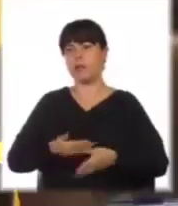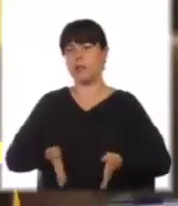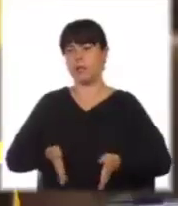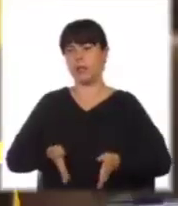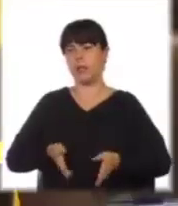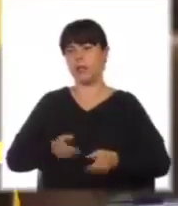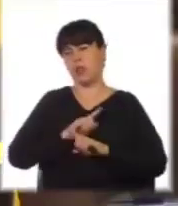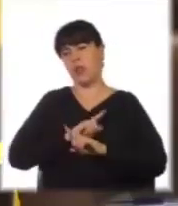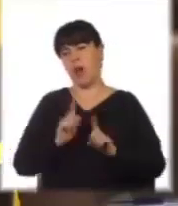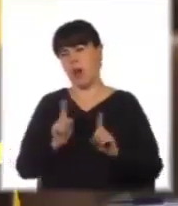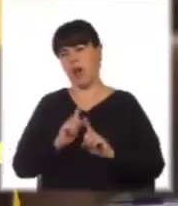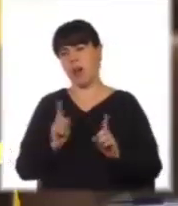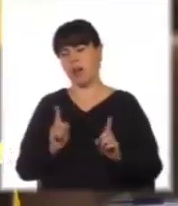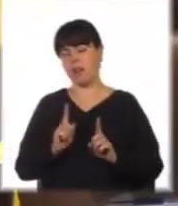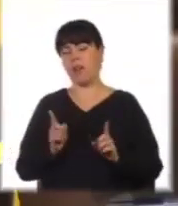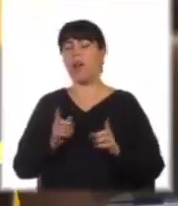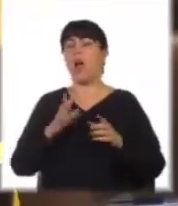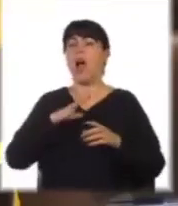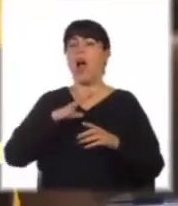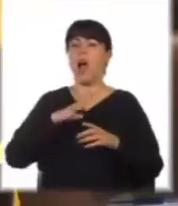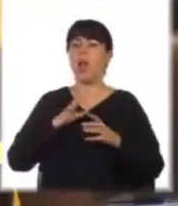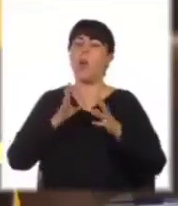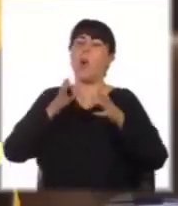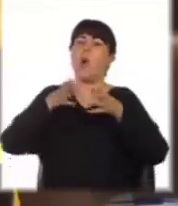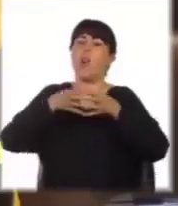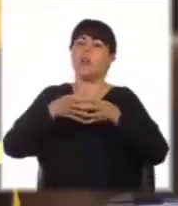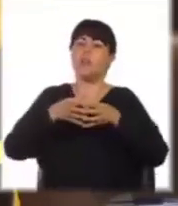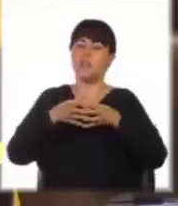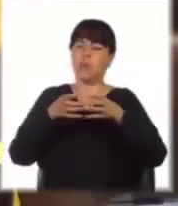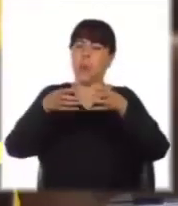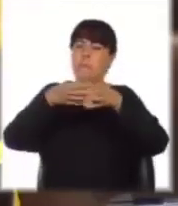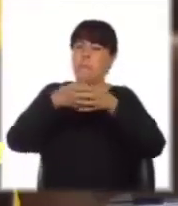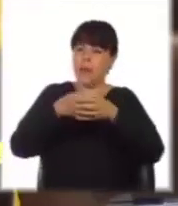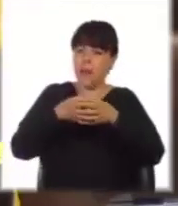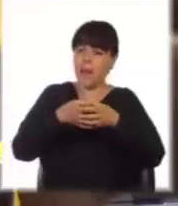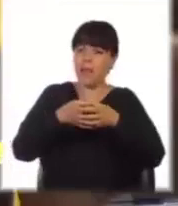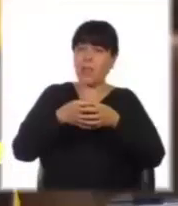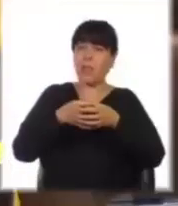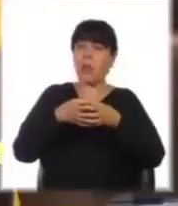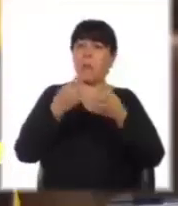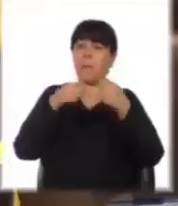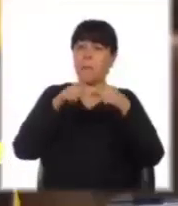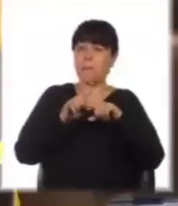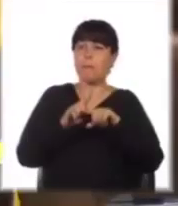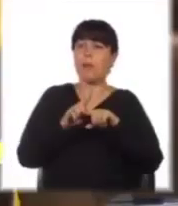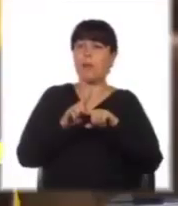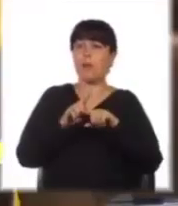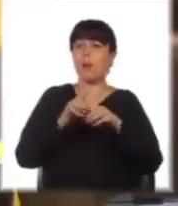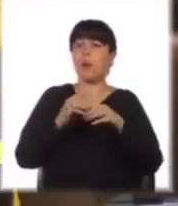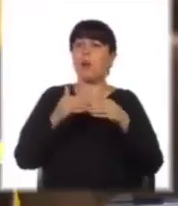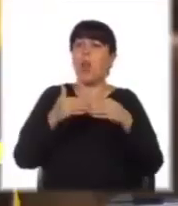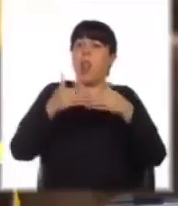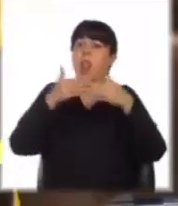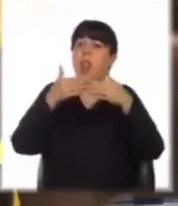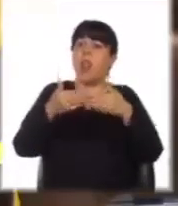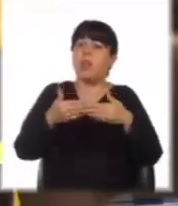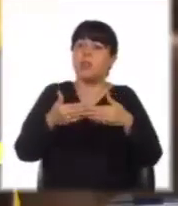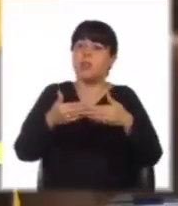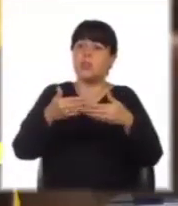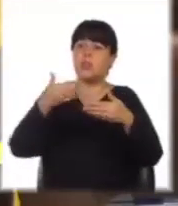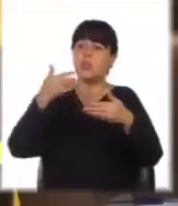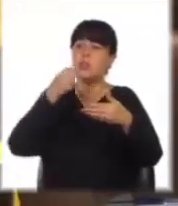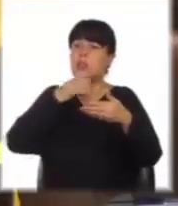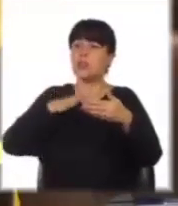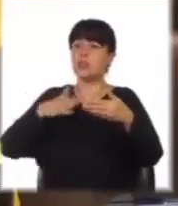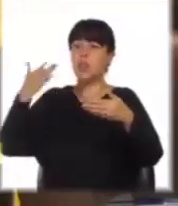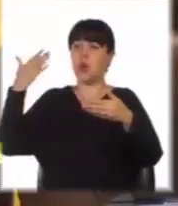que existe un colectivo pequeño, pero postergado históricamente, que requiere ser tenido en cuenta,